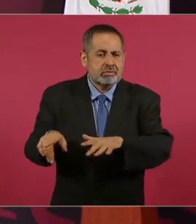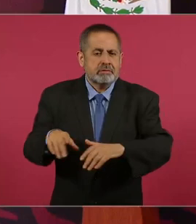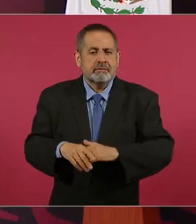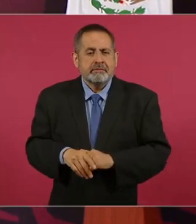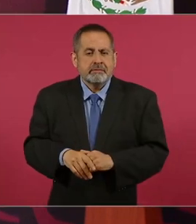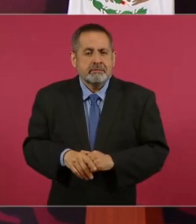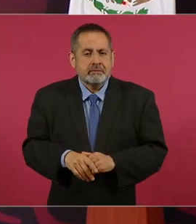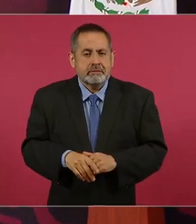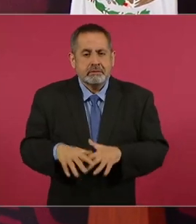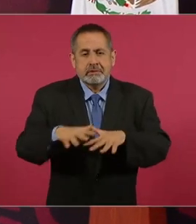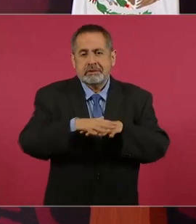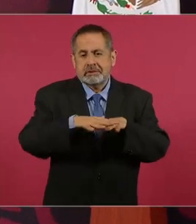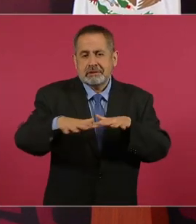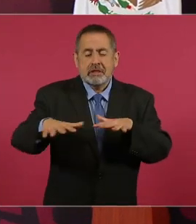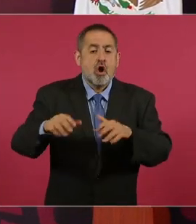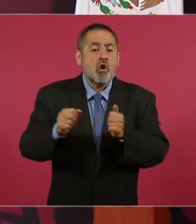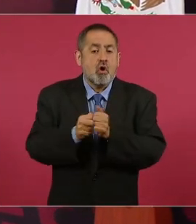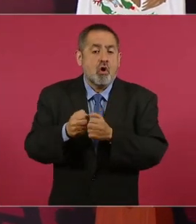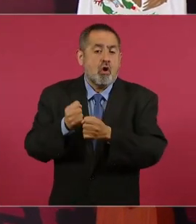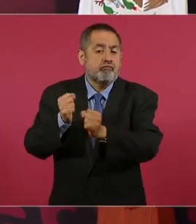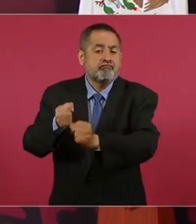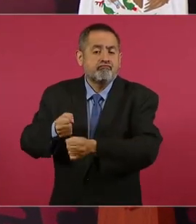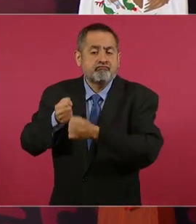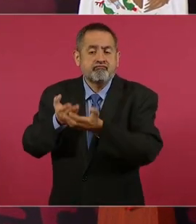todo era en panga.